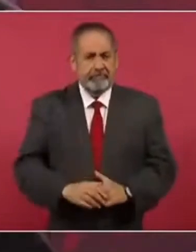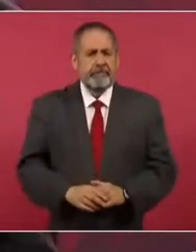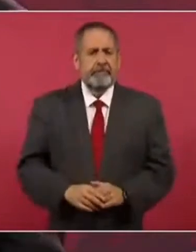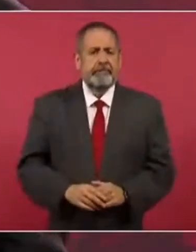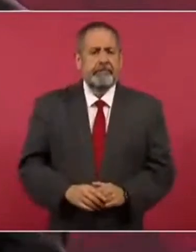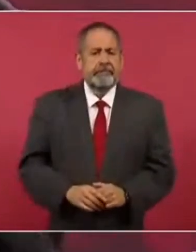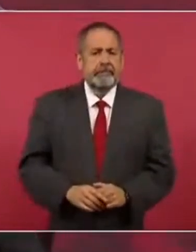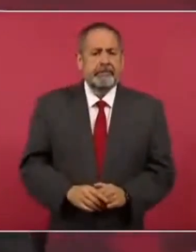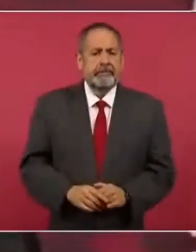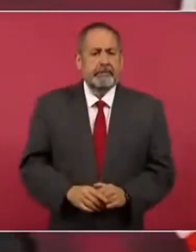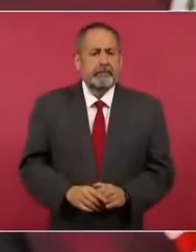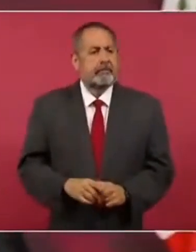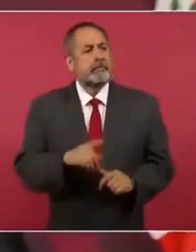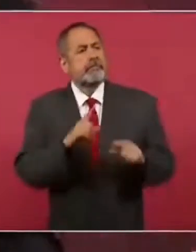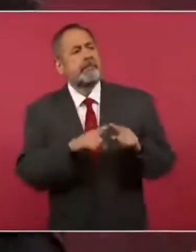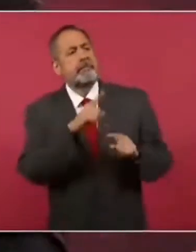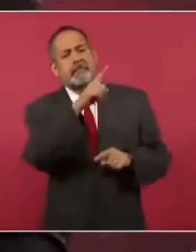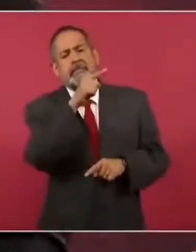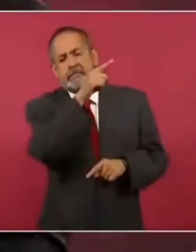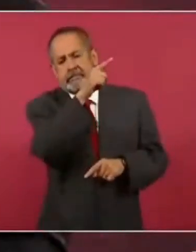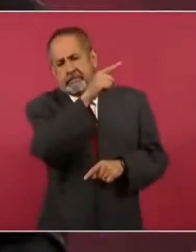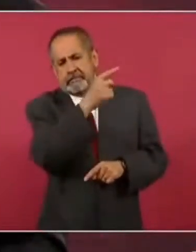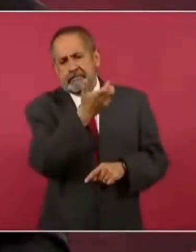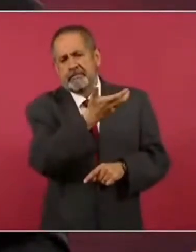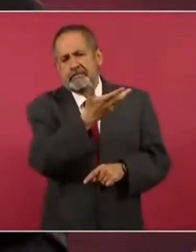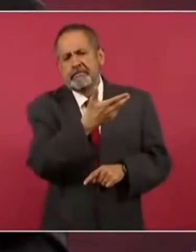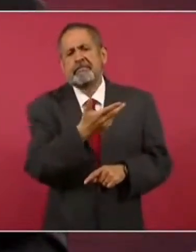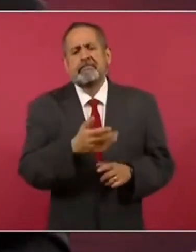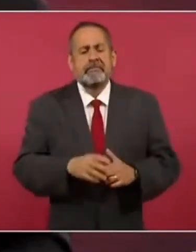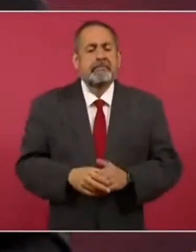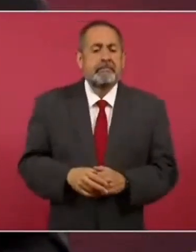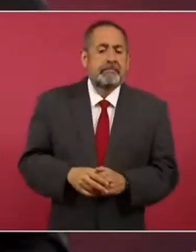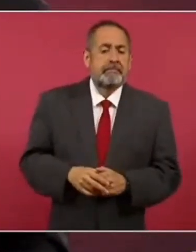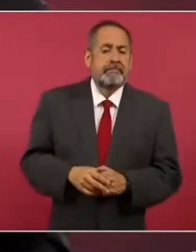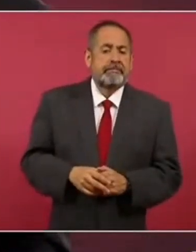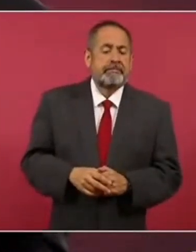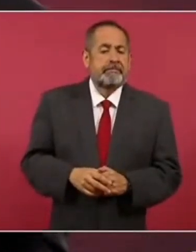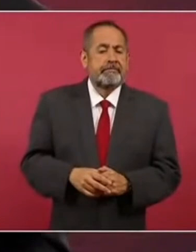Lo único que hacen con eso es